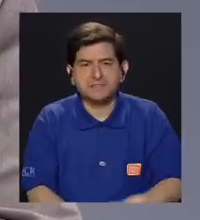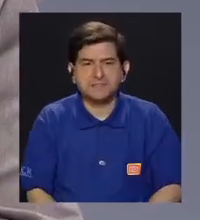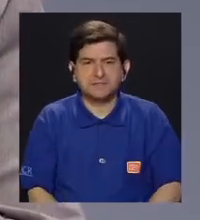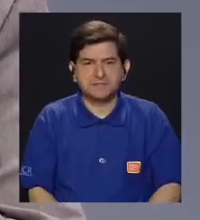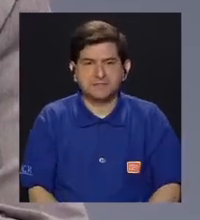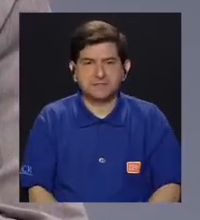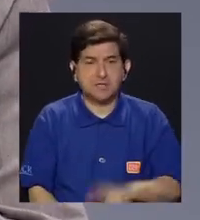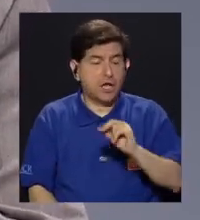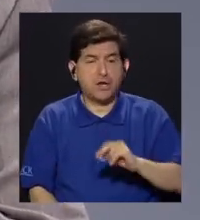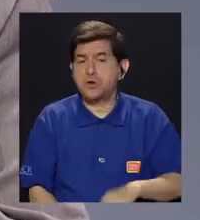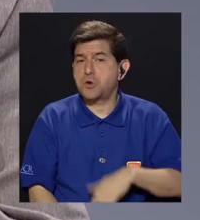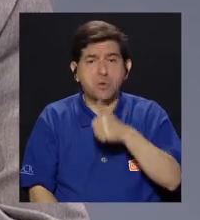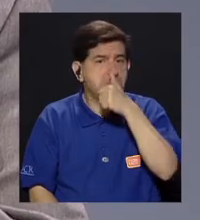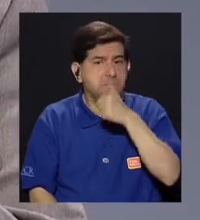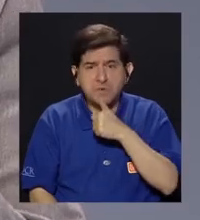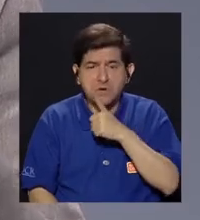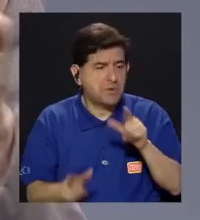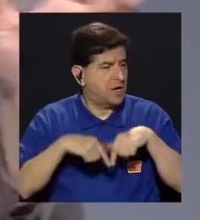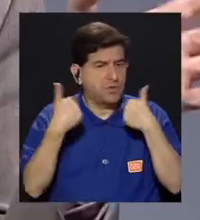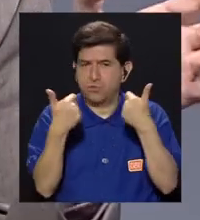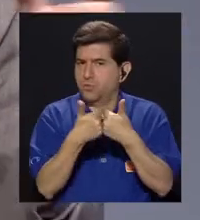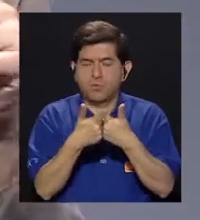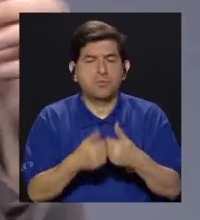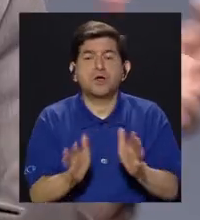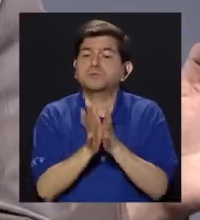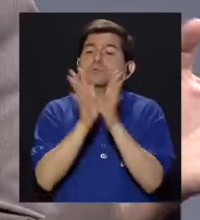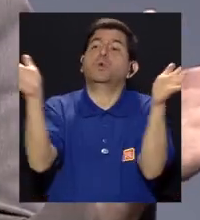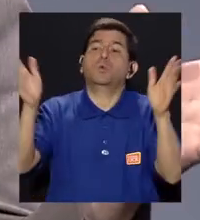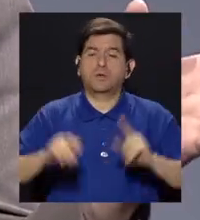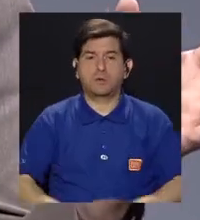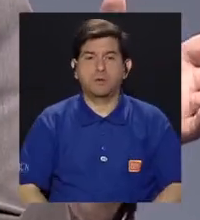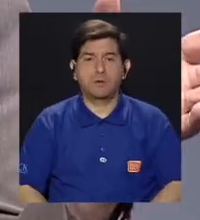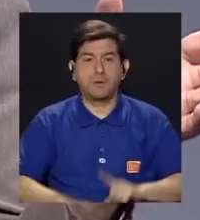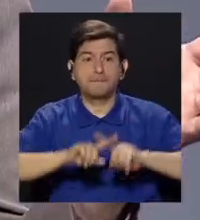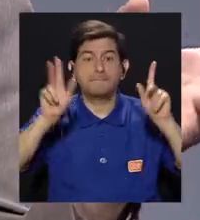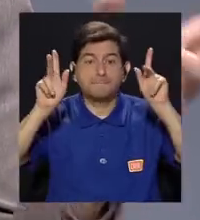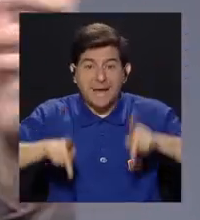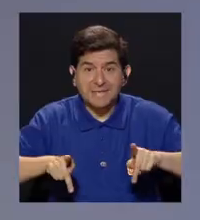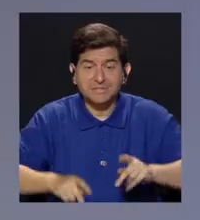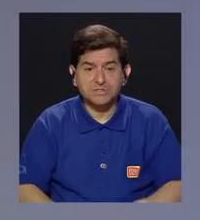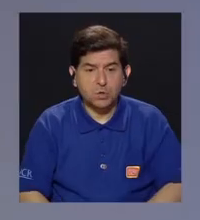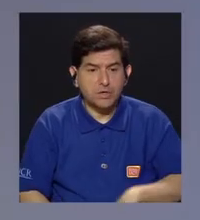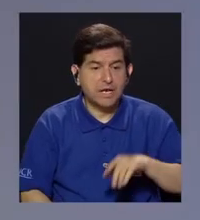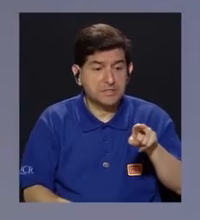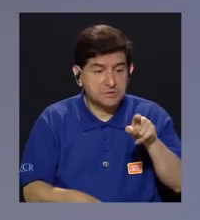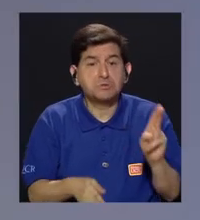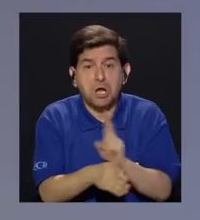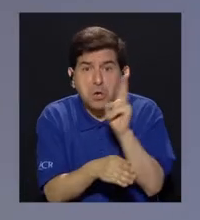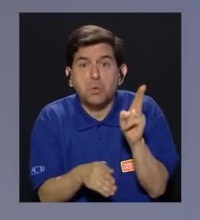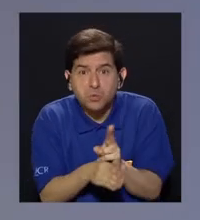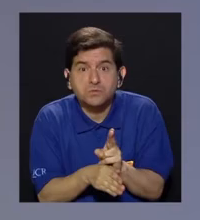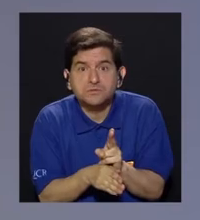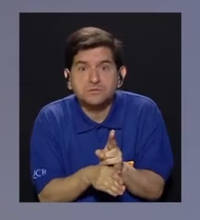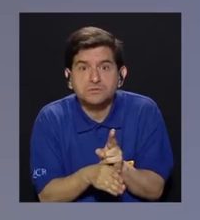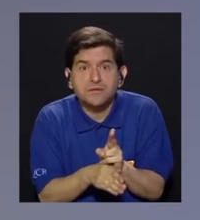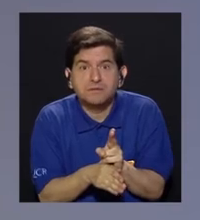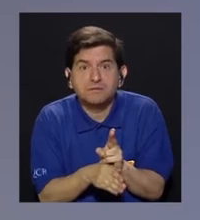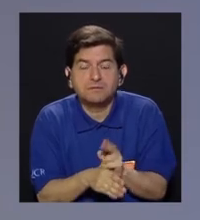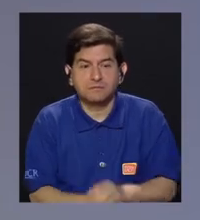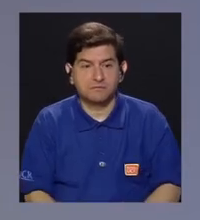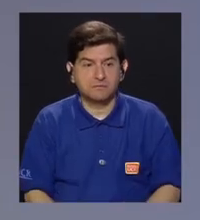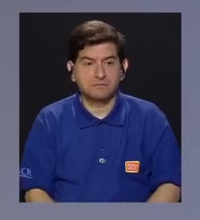publica lo ponen como privacidad que vaya dirigido a un grupo sino que lo dirige al público y las personas que lo consumen